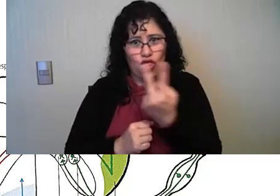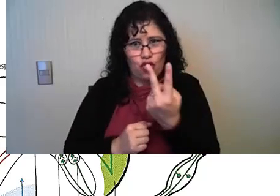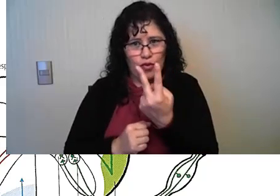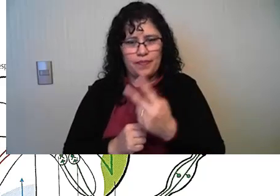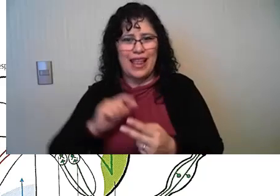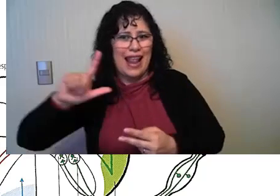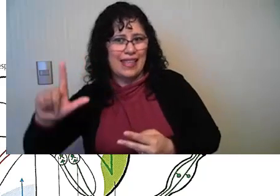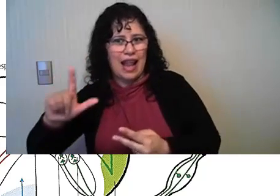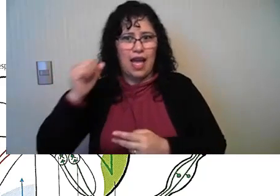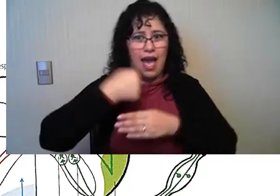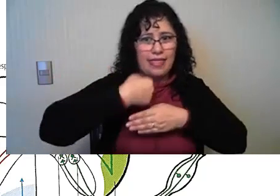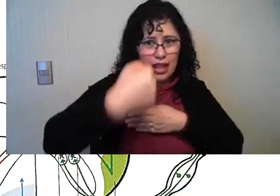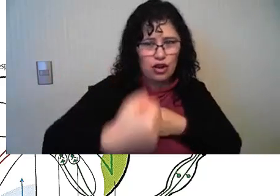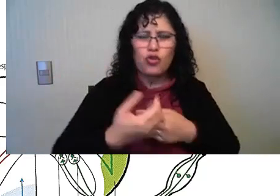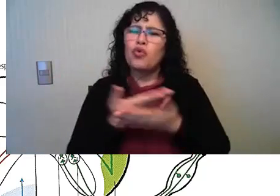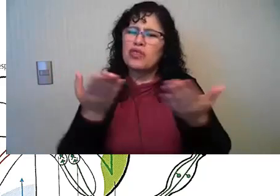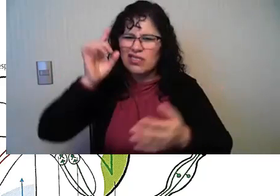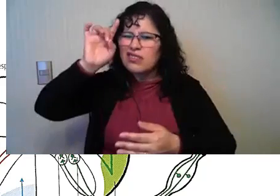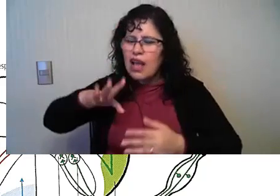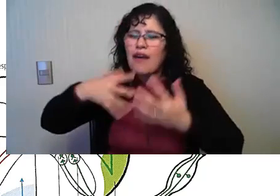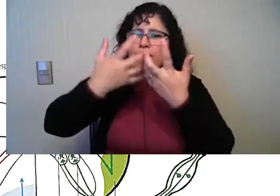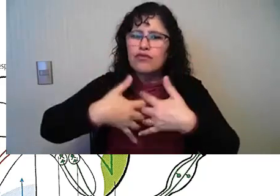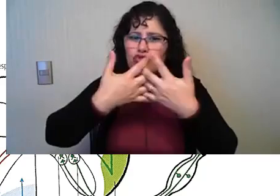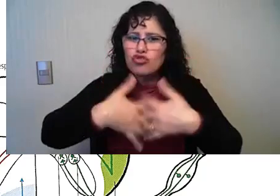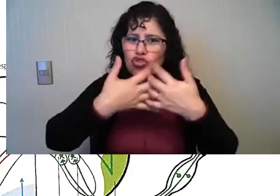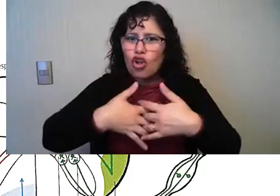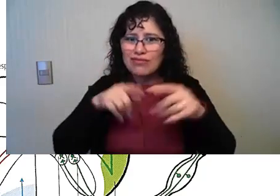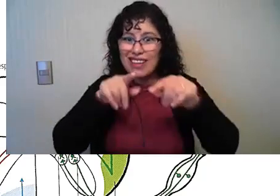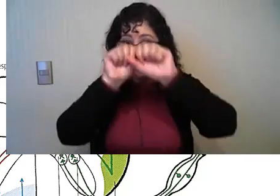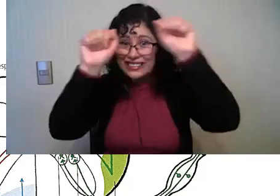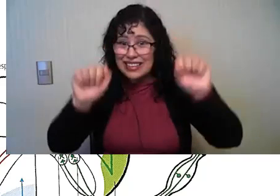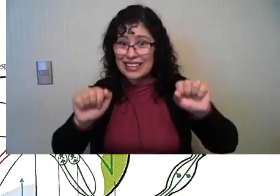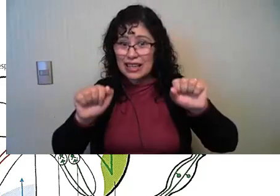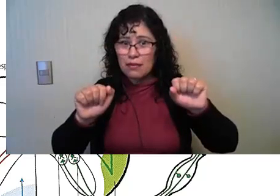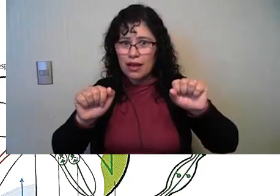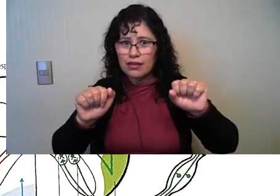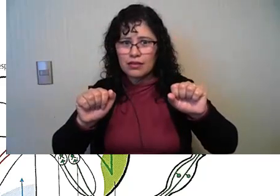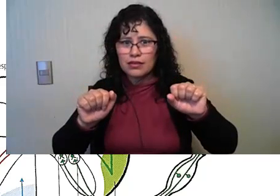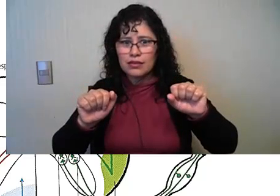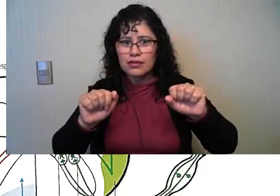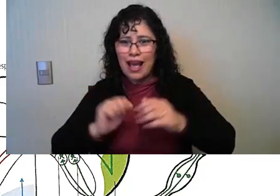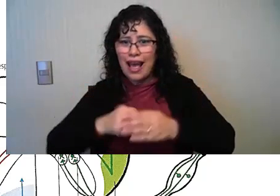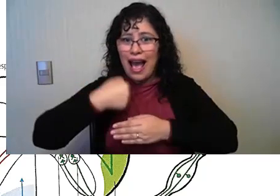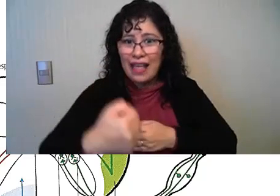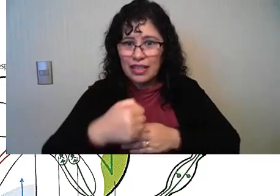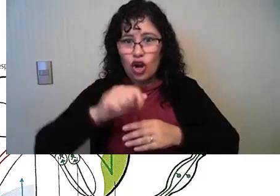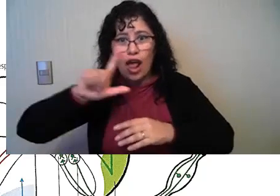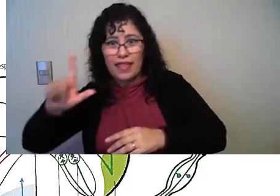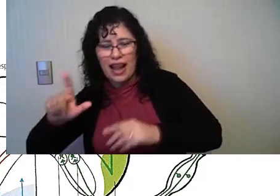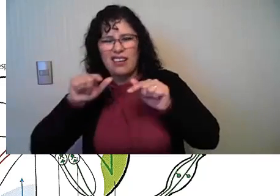Si estudiaron la función, este sistema lleva el sistema anterolateral, temperatura,